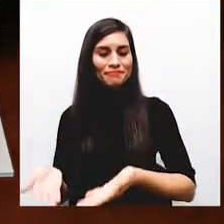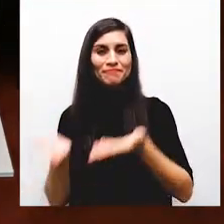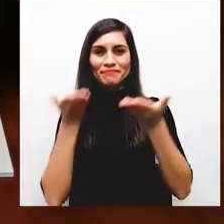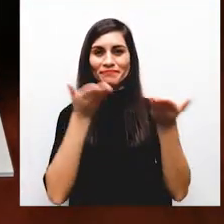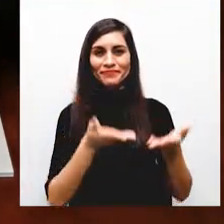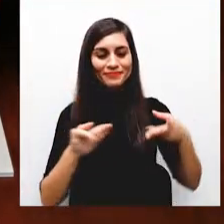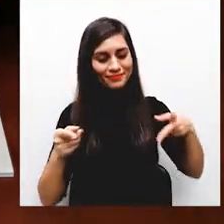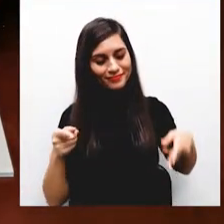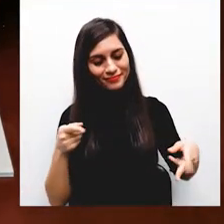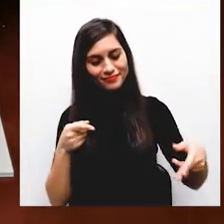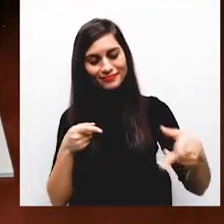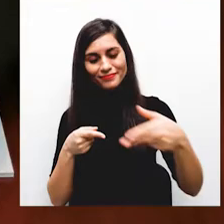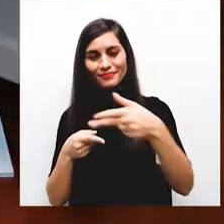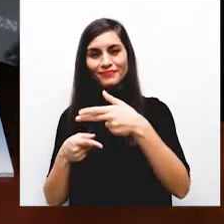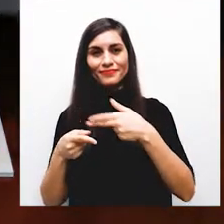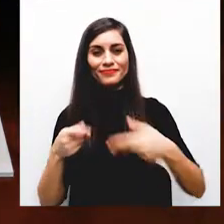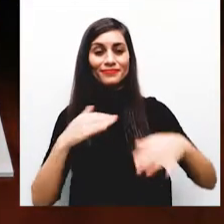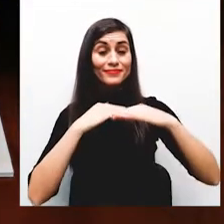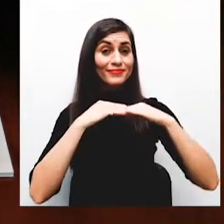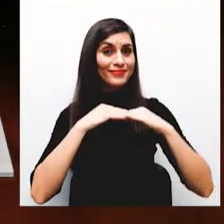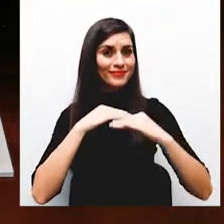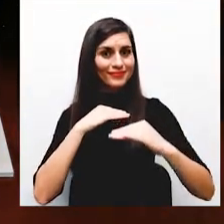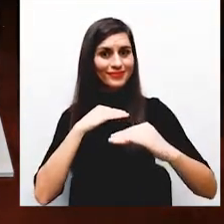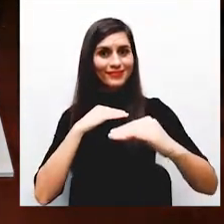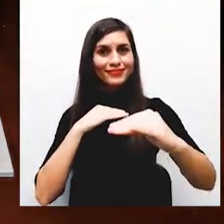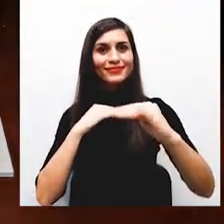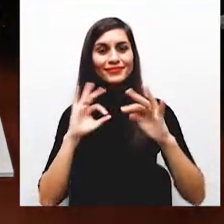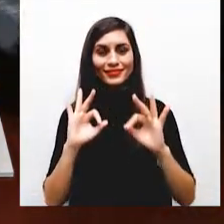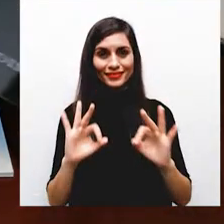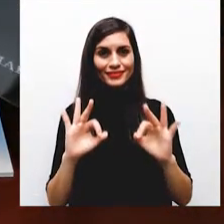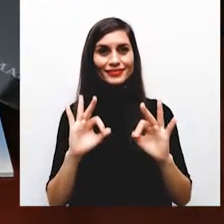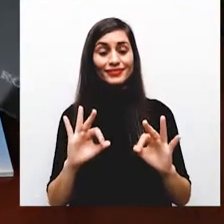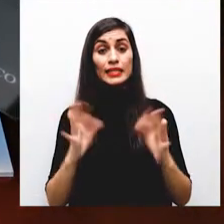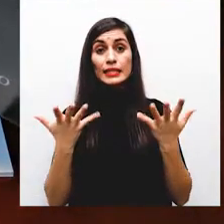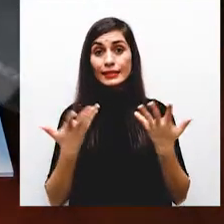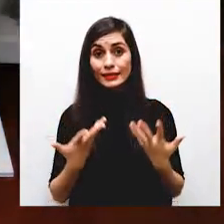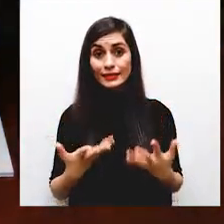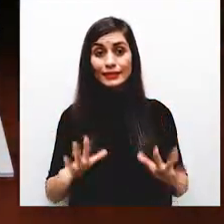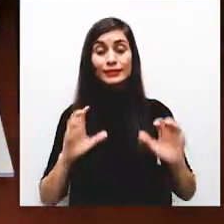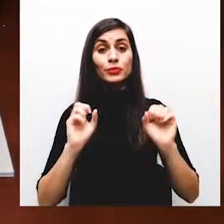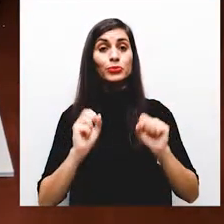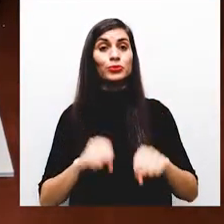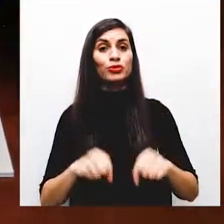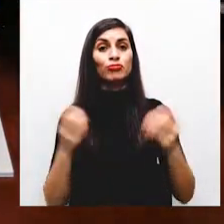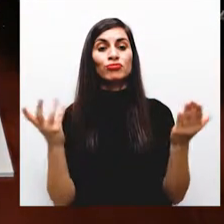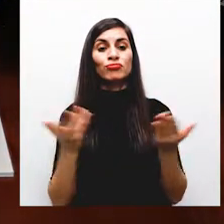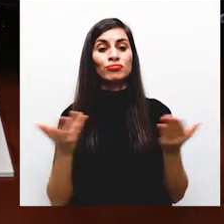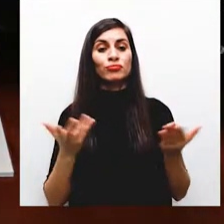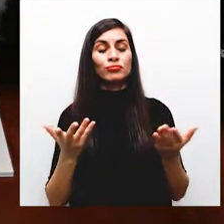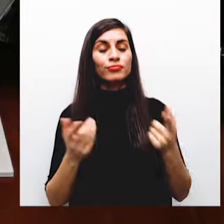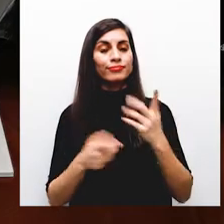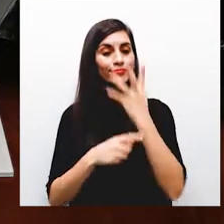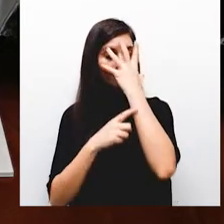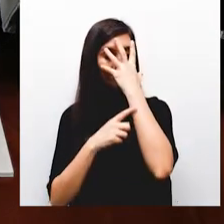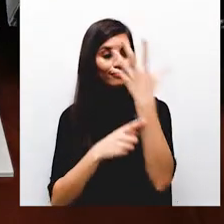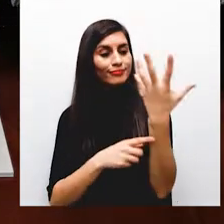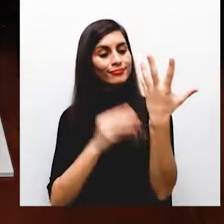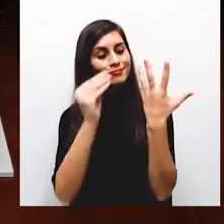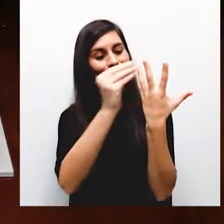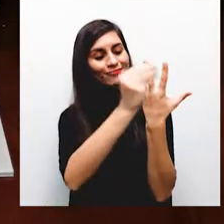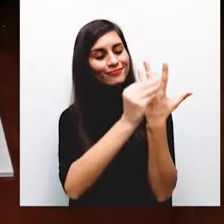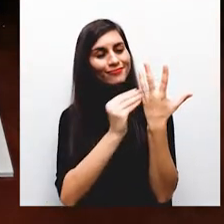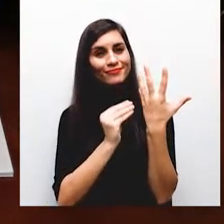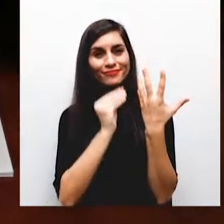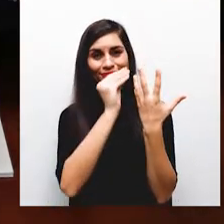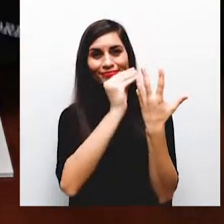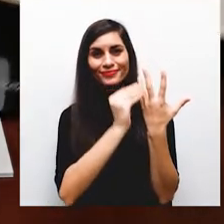lo mismo, la cortamos hasta convertirla en una superficie plana y con eso ya podemos conseguir la base de nuestra máscara